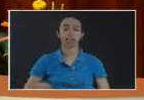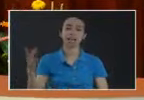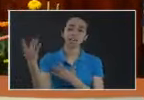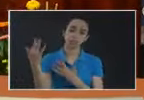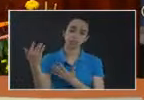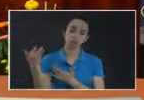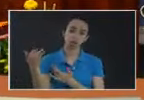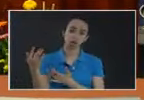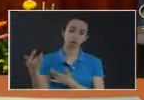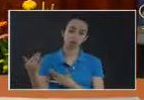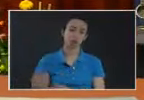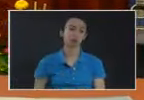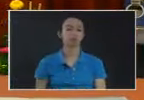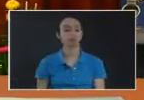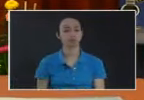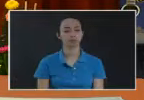Espéralo.